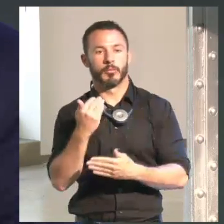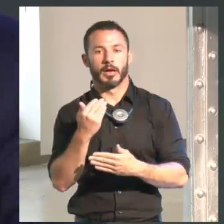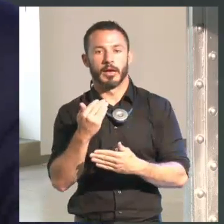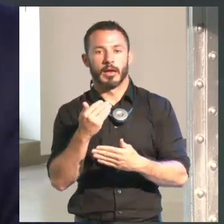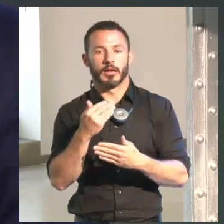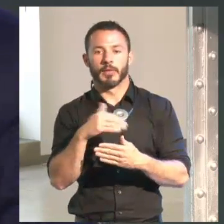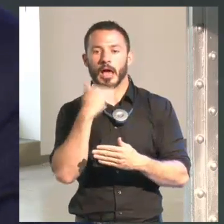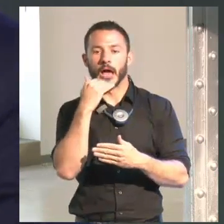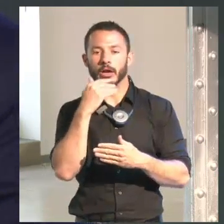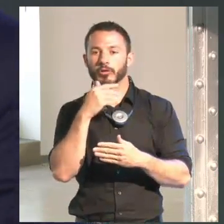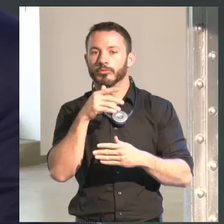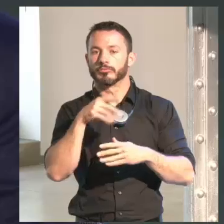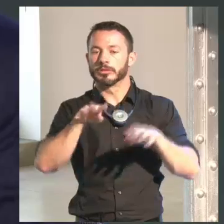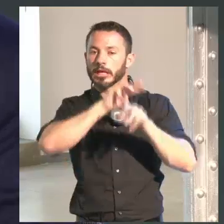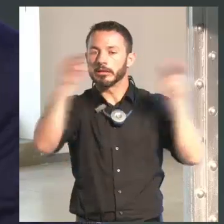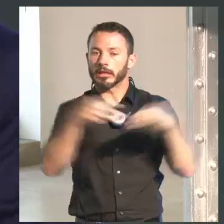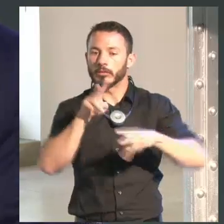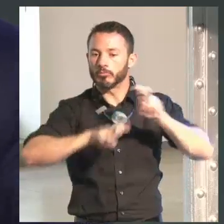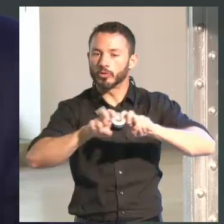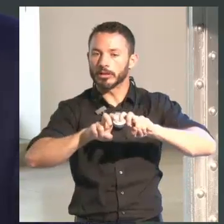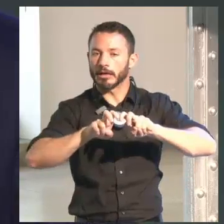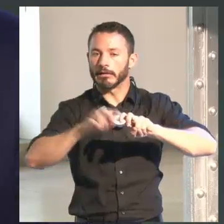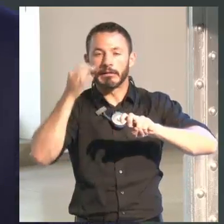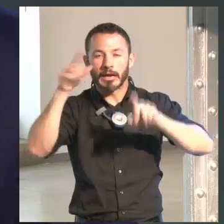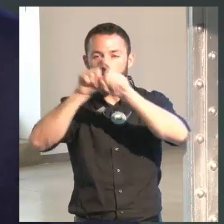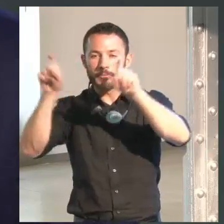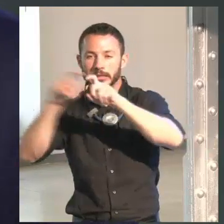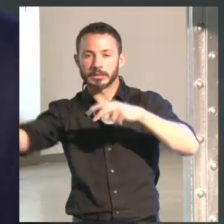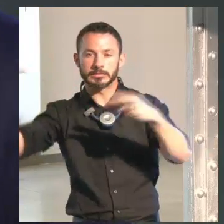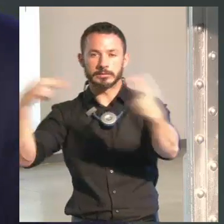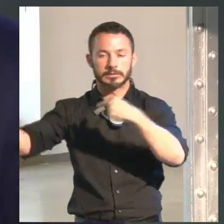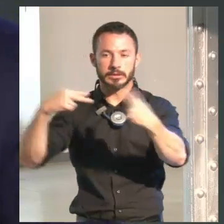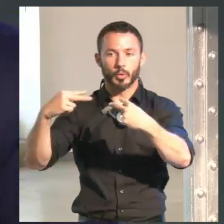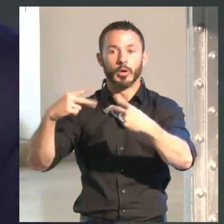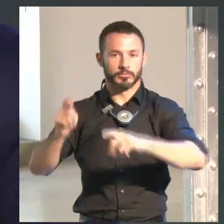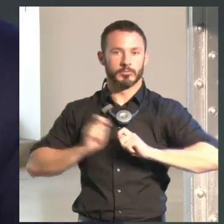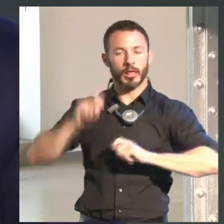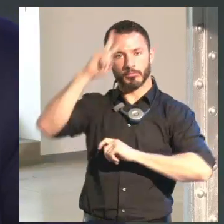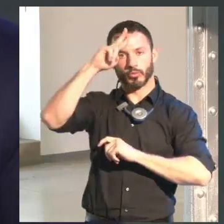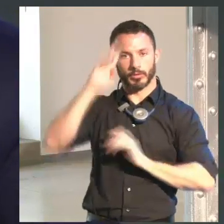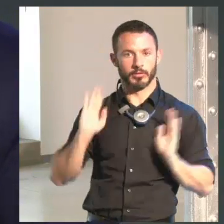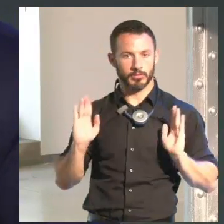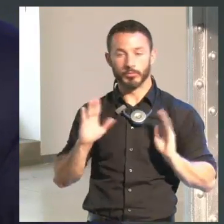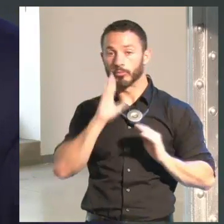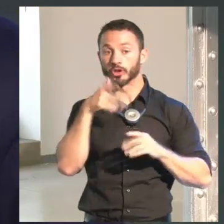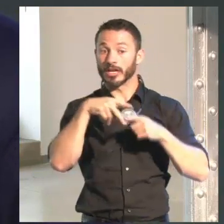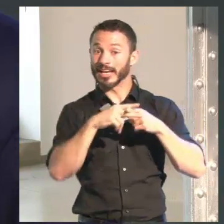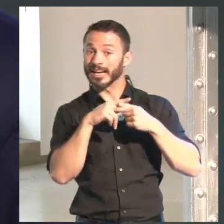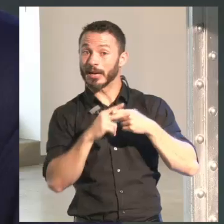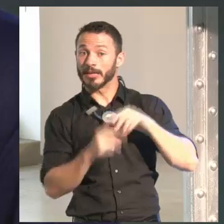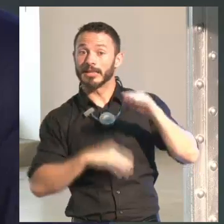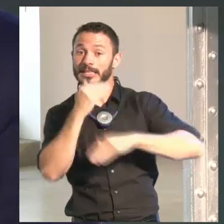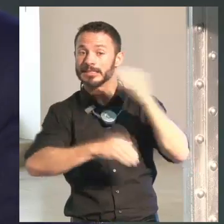ojos que le están mirando, digo, hombre, pues a lo mejor eso me empieza a preocupar, ¿no? Por lo tanto, yo creo que desarrollo de herramientas tiene sentido.